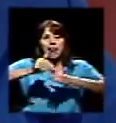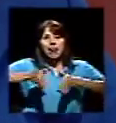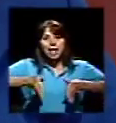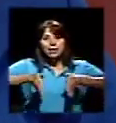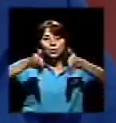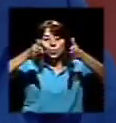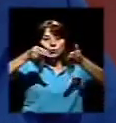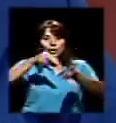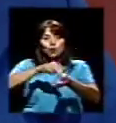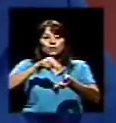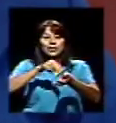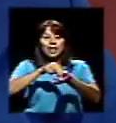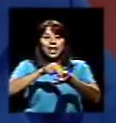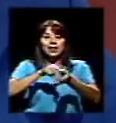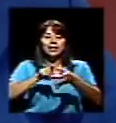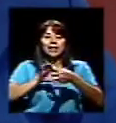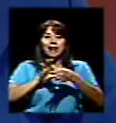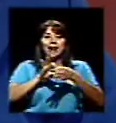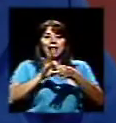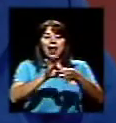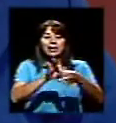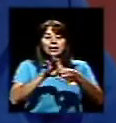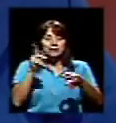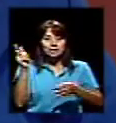del Hospital de la Anexión,